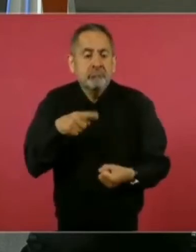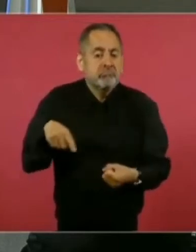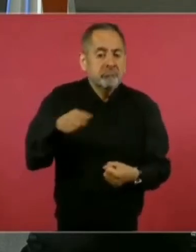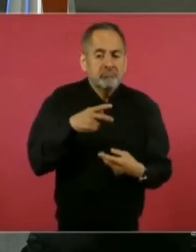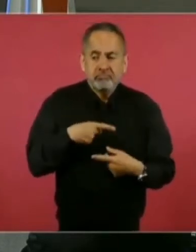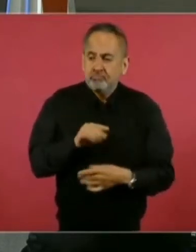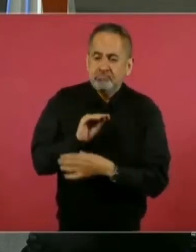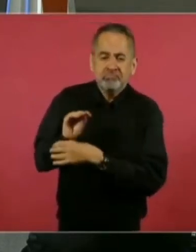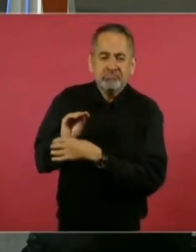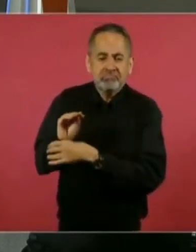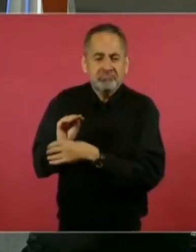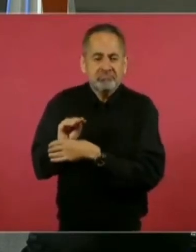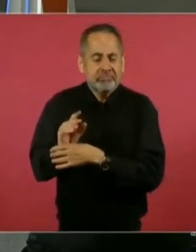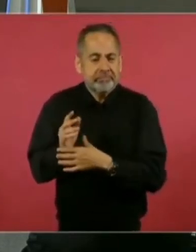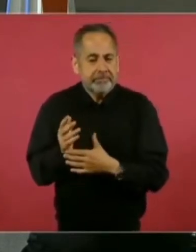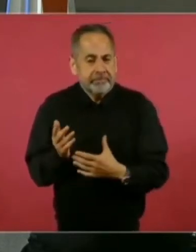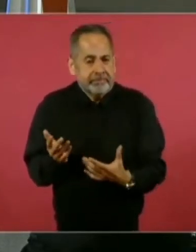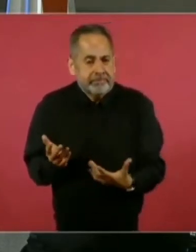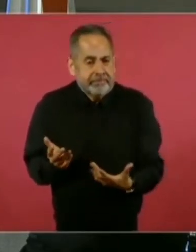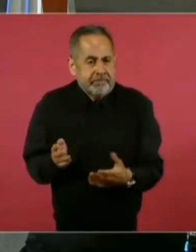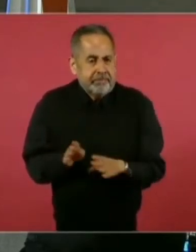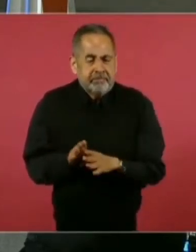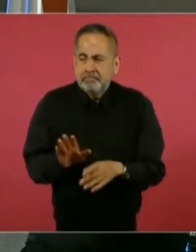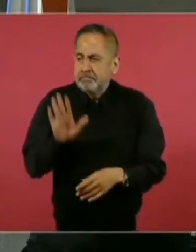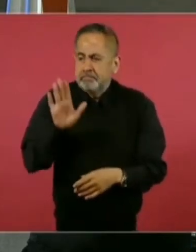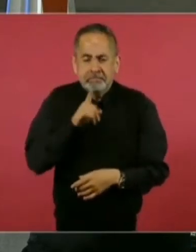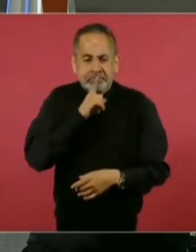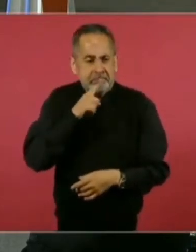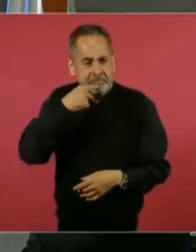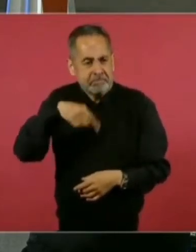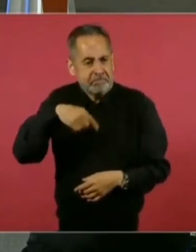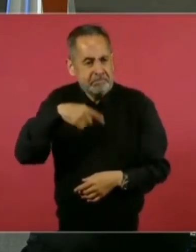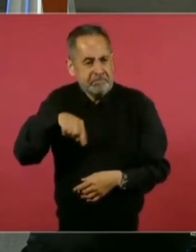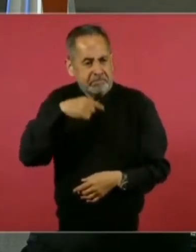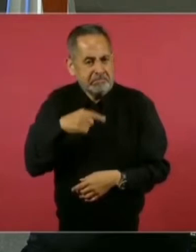pues es como una hoja seca.